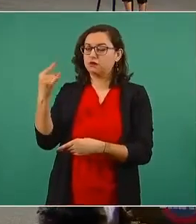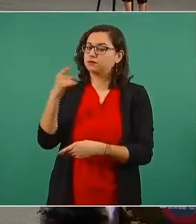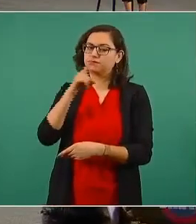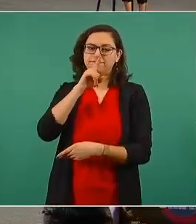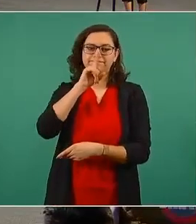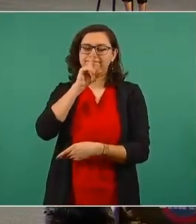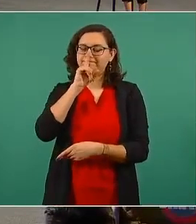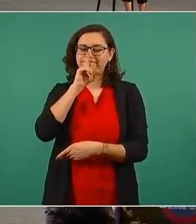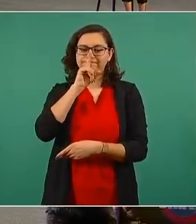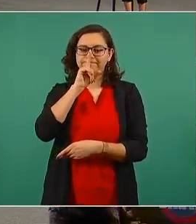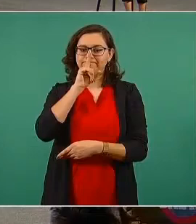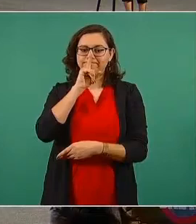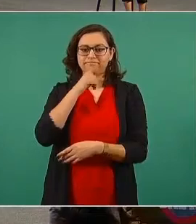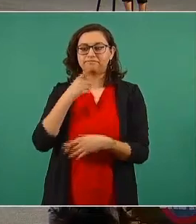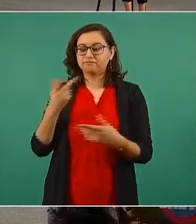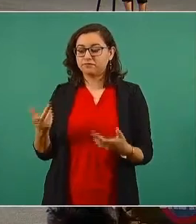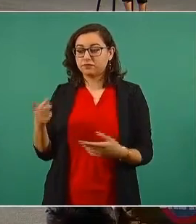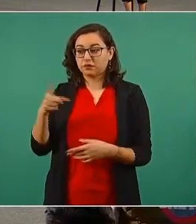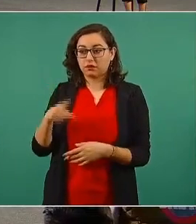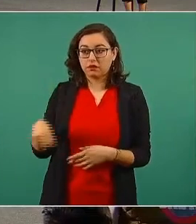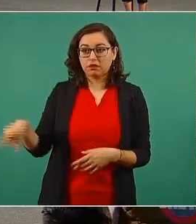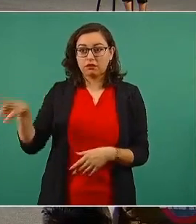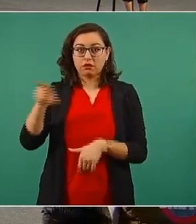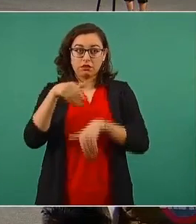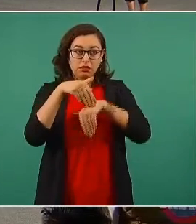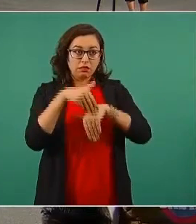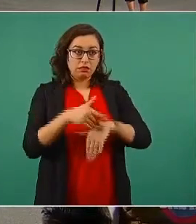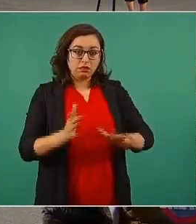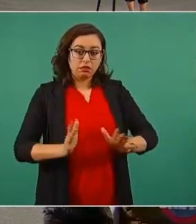ya no hay quien se deje acarrear.